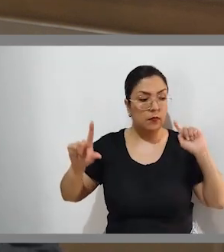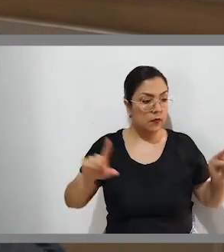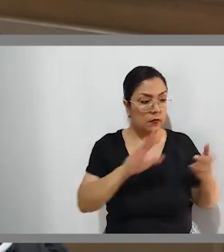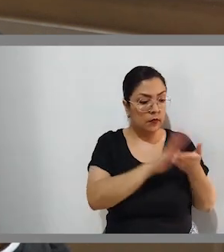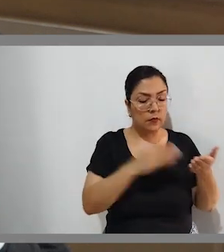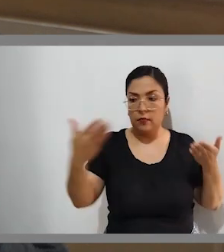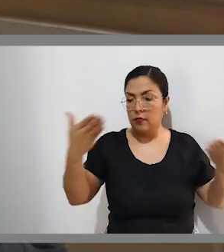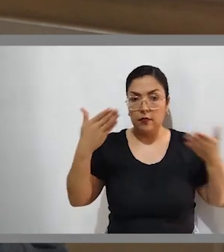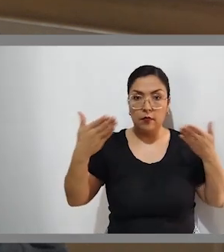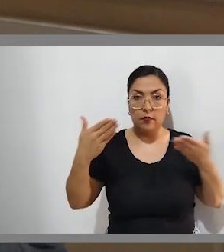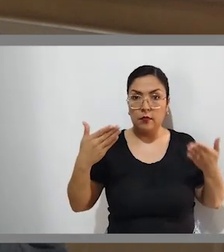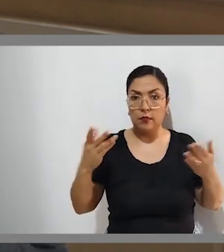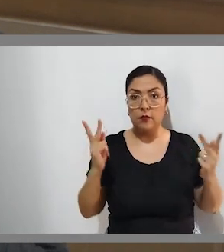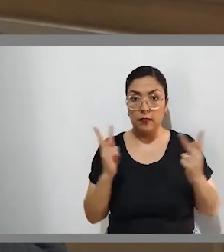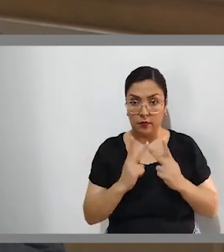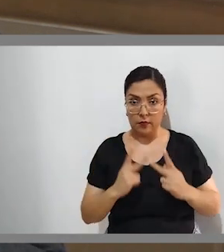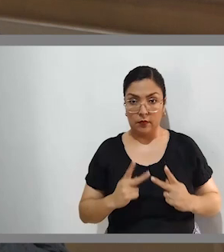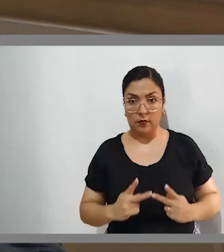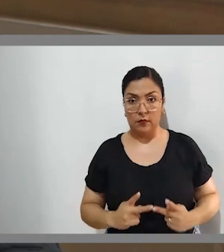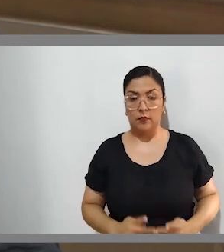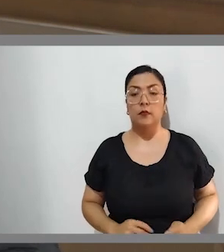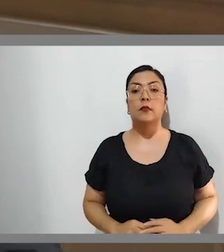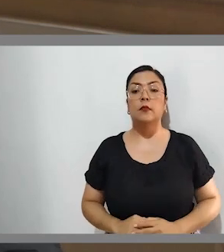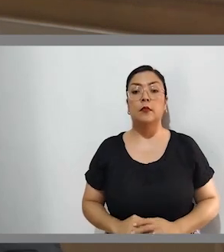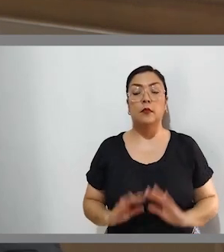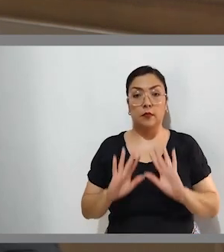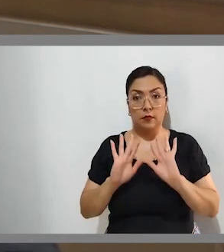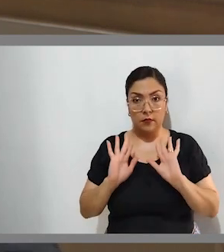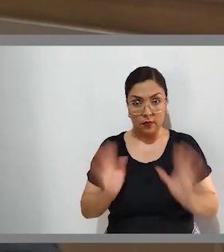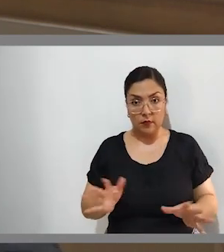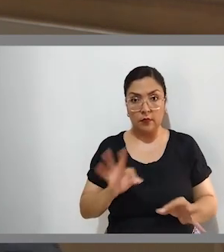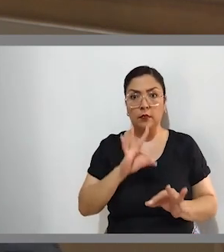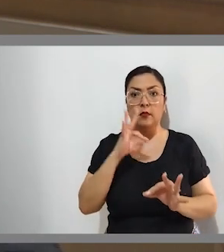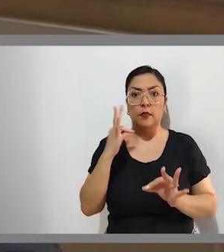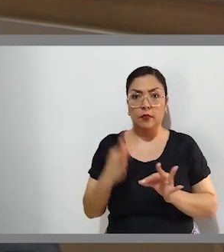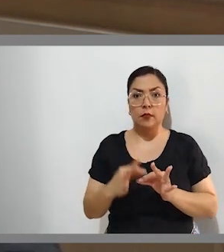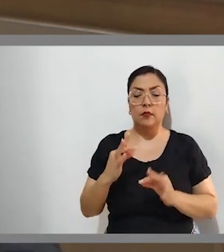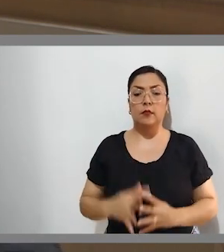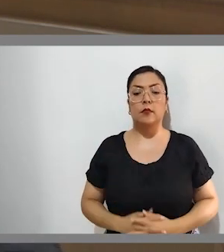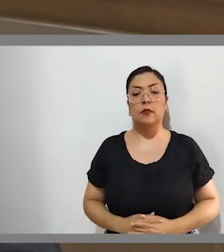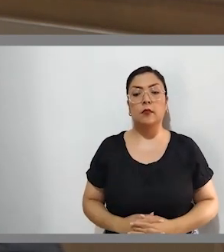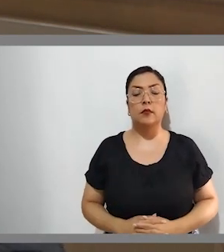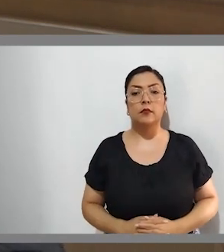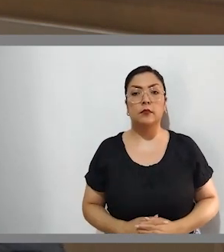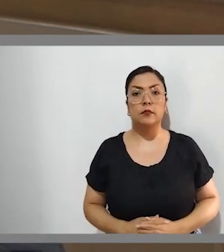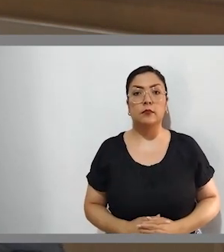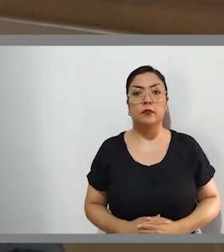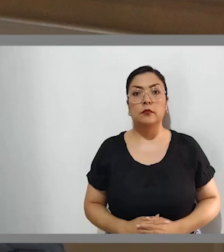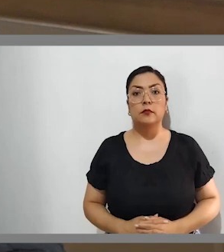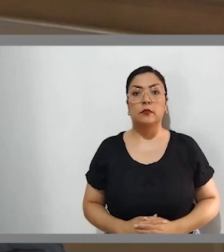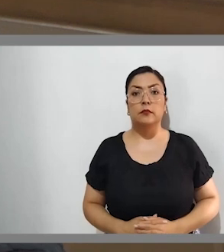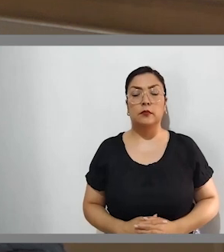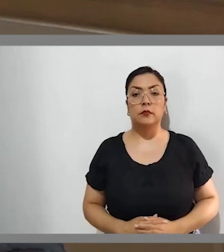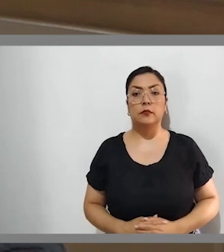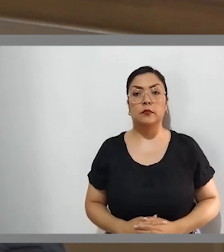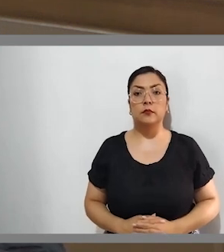el recuento de algunos paquetes. Una vez que se realiza toda esta actividad de la sesión especial de cómputos,